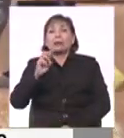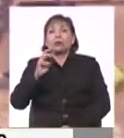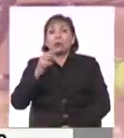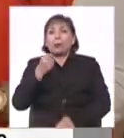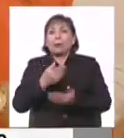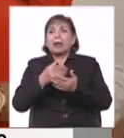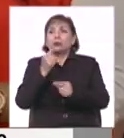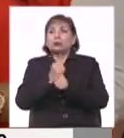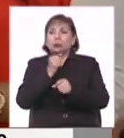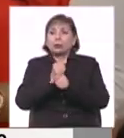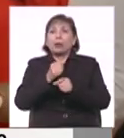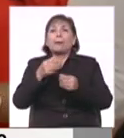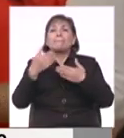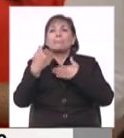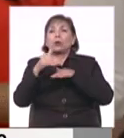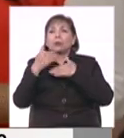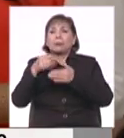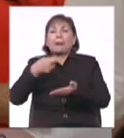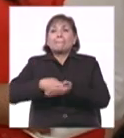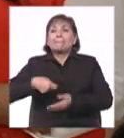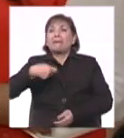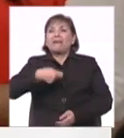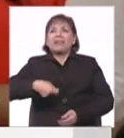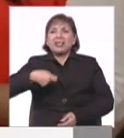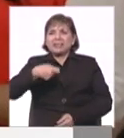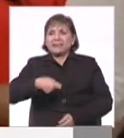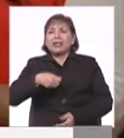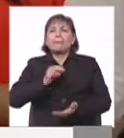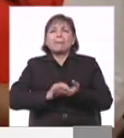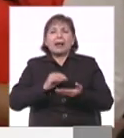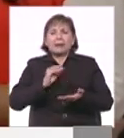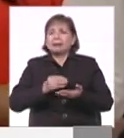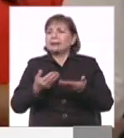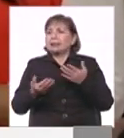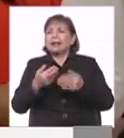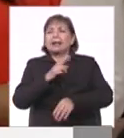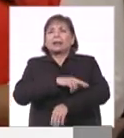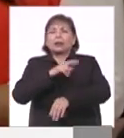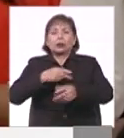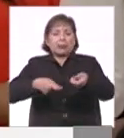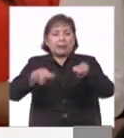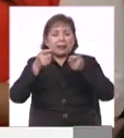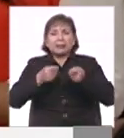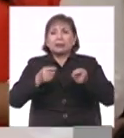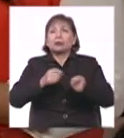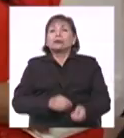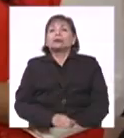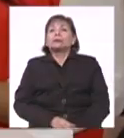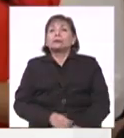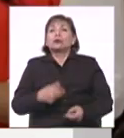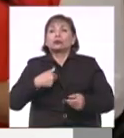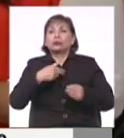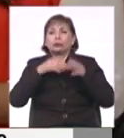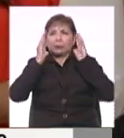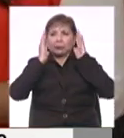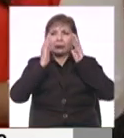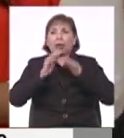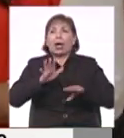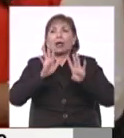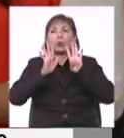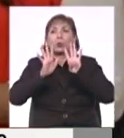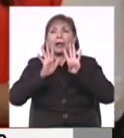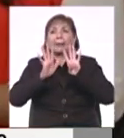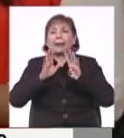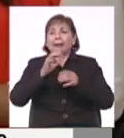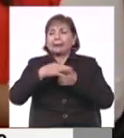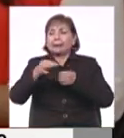empleo que tiene proyectado financiar más de 11 actividades en la región de Madre de Dios. Hemos atendido ya a 9 distritos